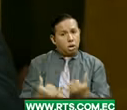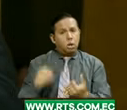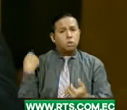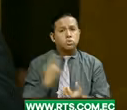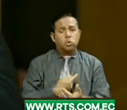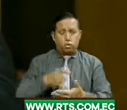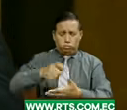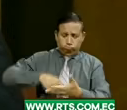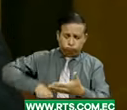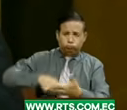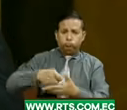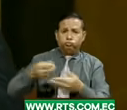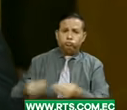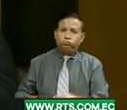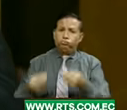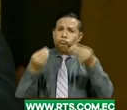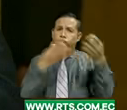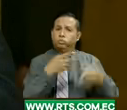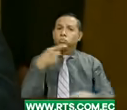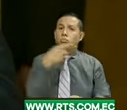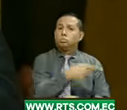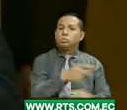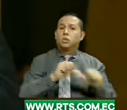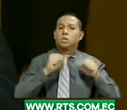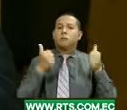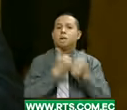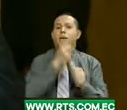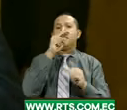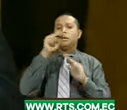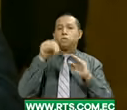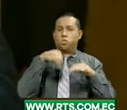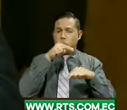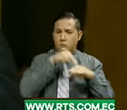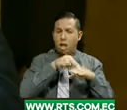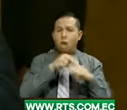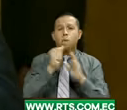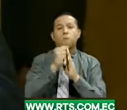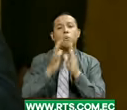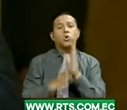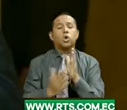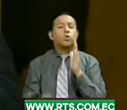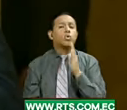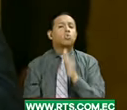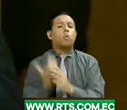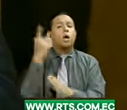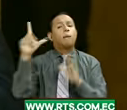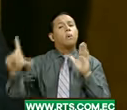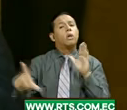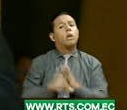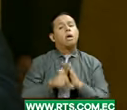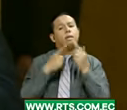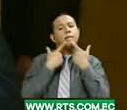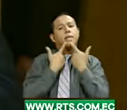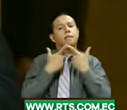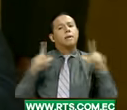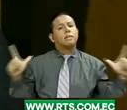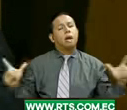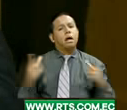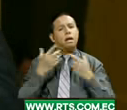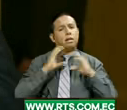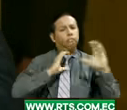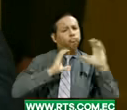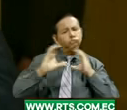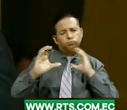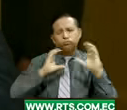Asamblea Nacional un proyecto de ley de libertad de expresión en el cual se va